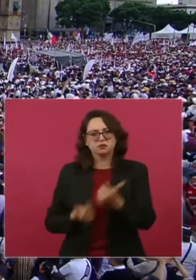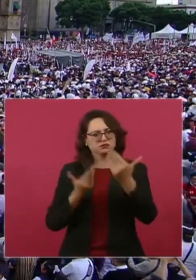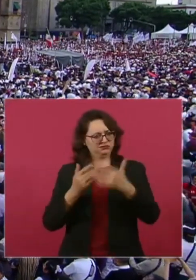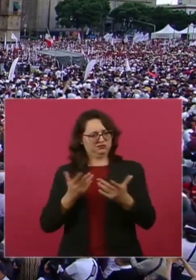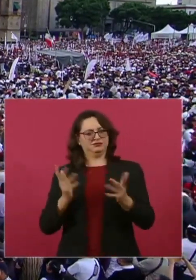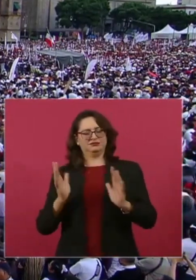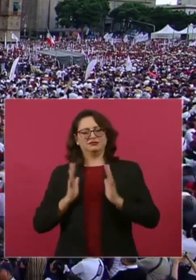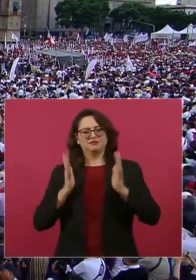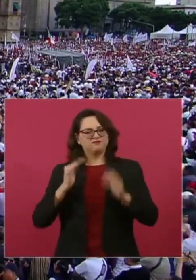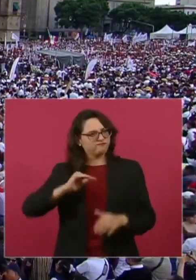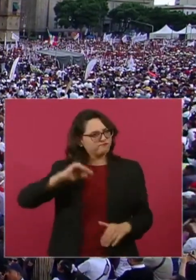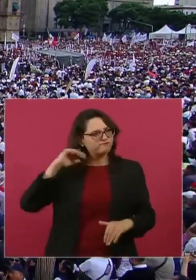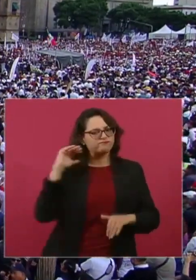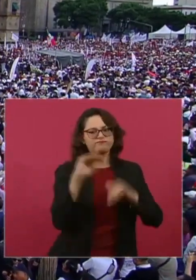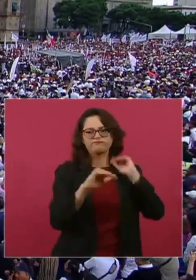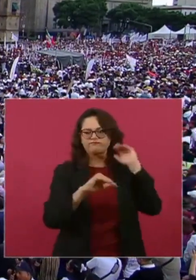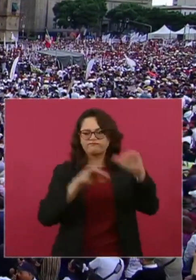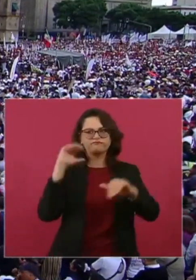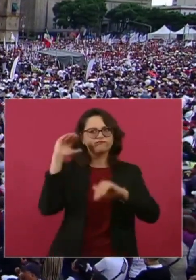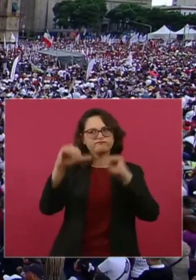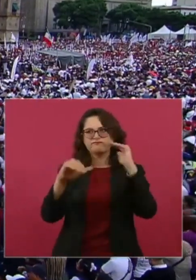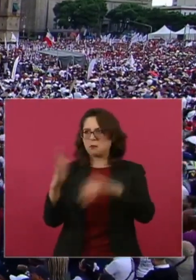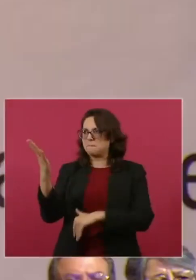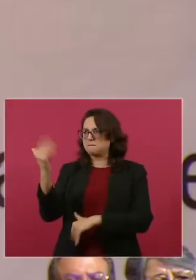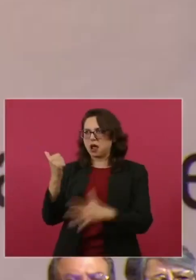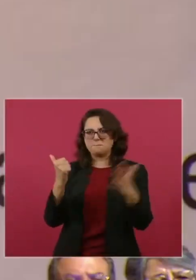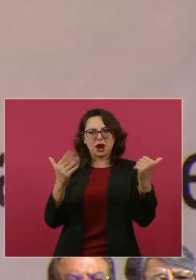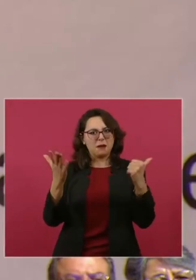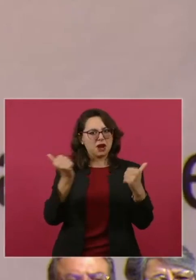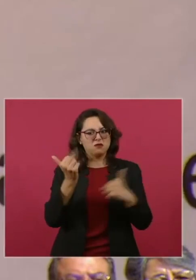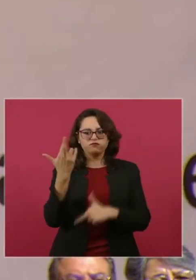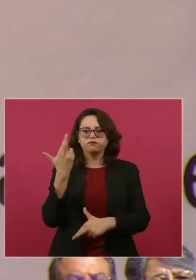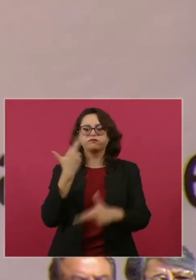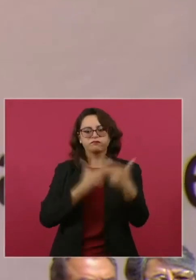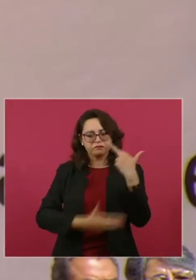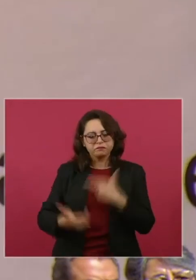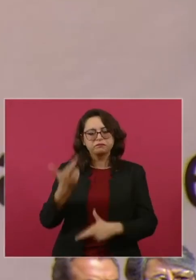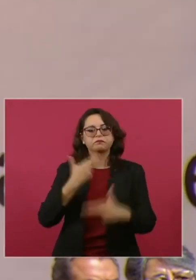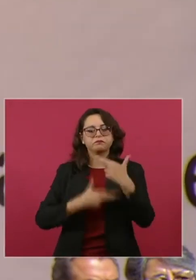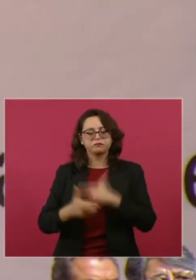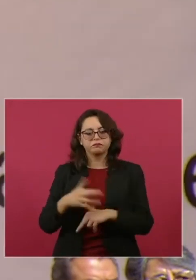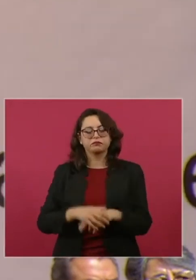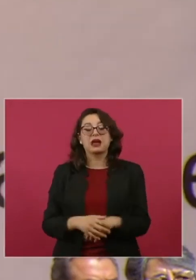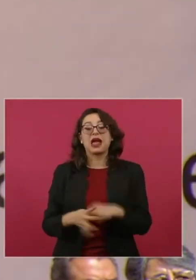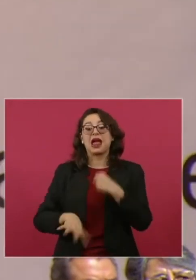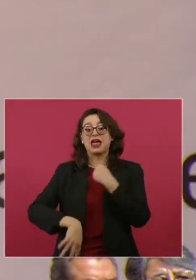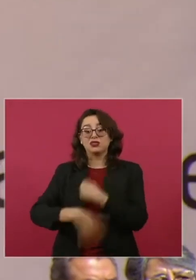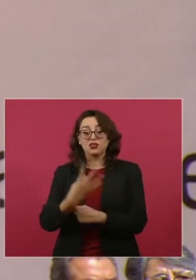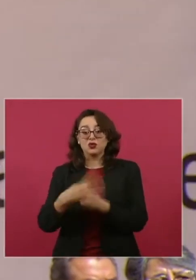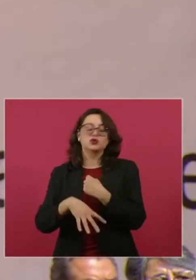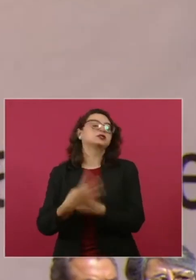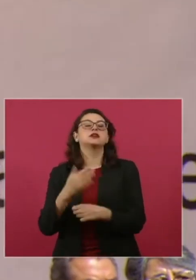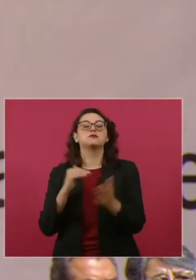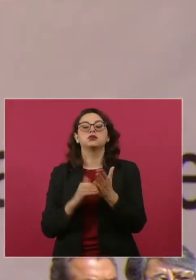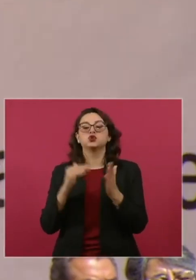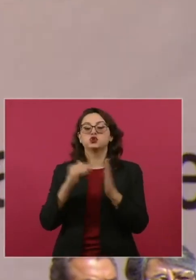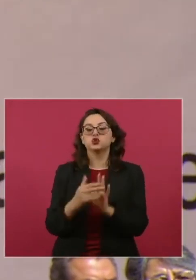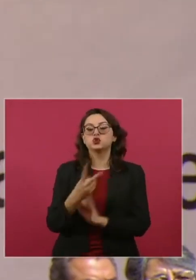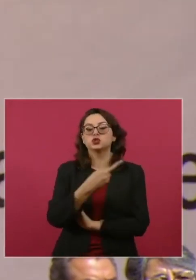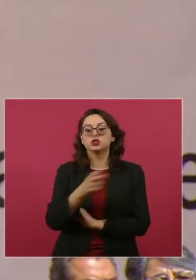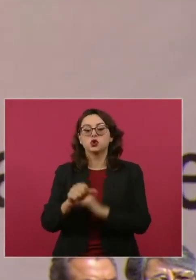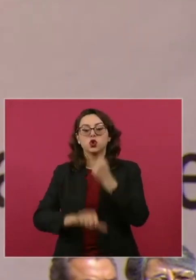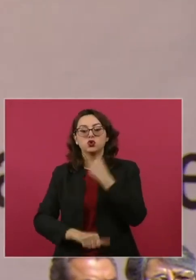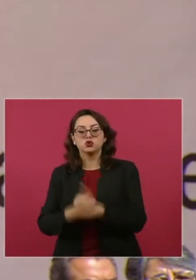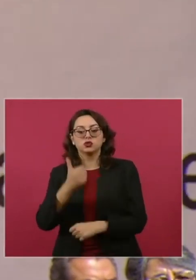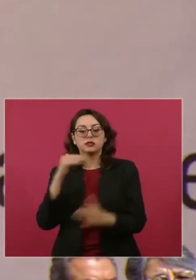All labor the archives, editorial the libraries. Continúa su marcha. Llevamos we are continuing our fight